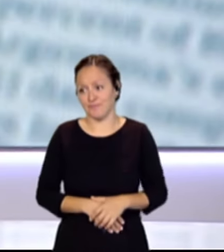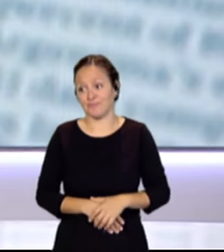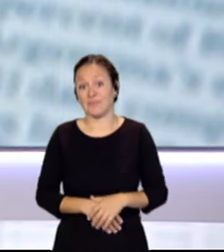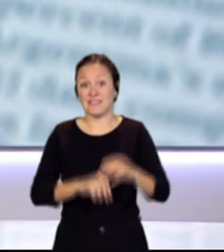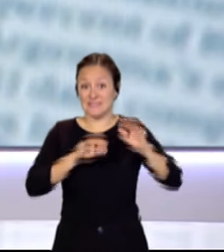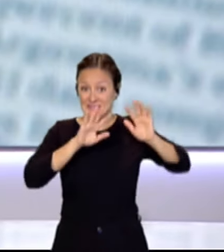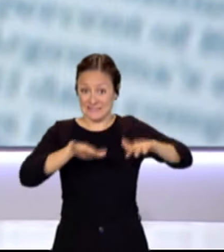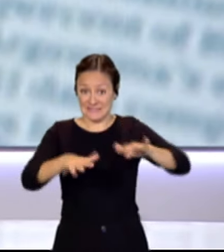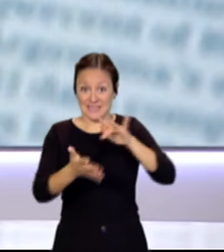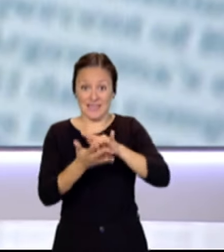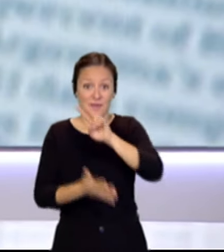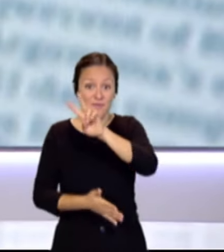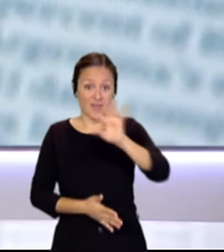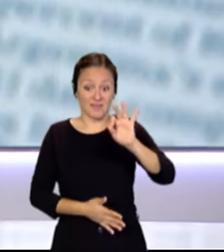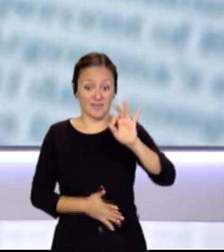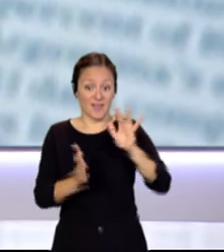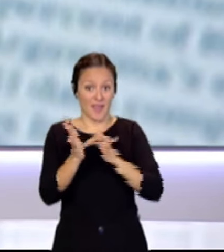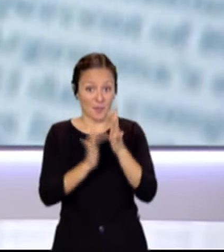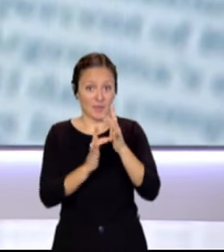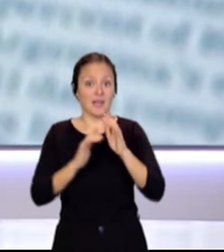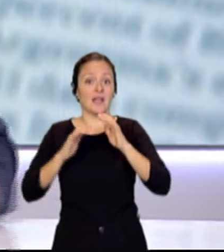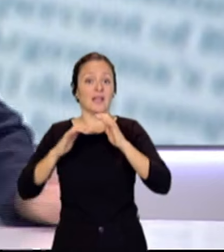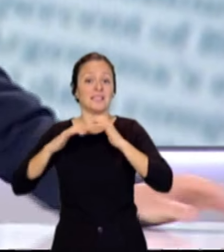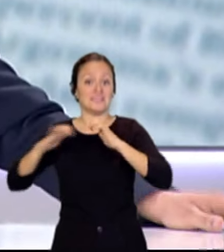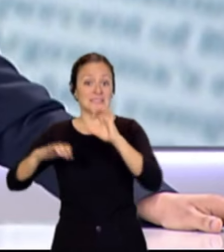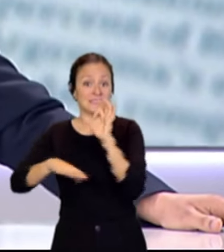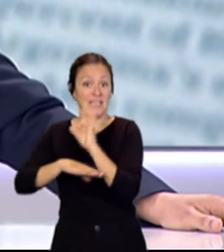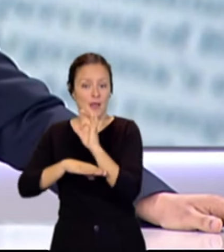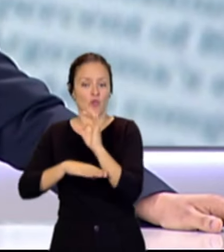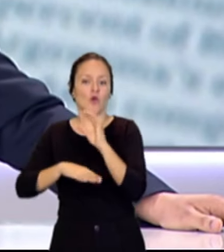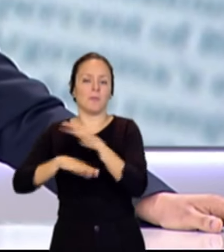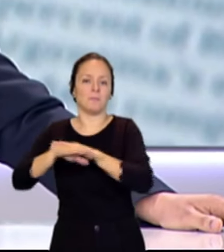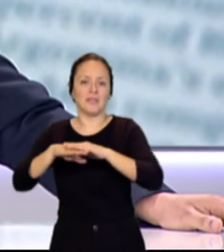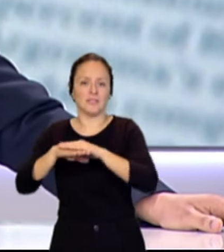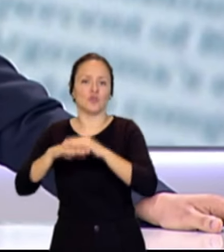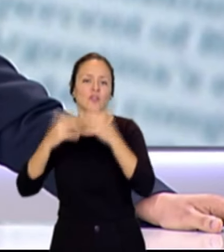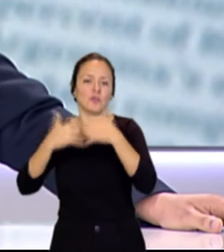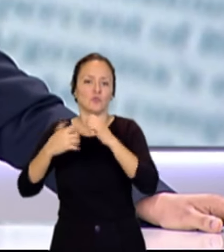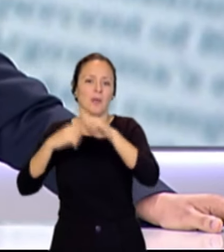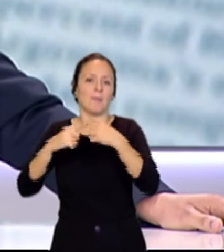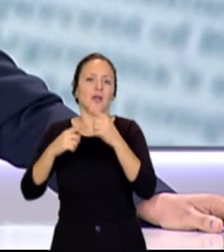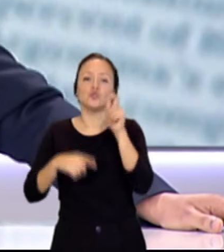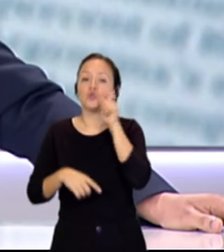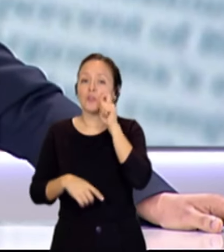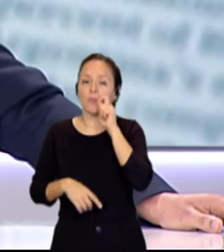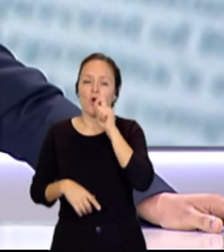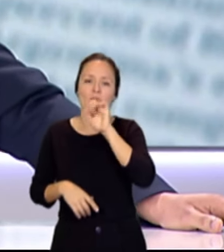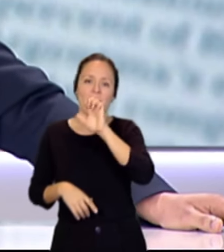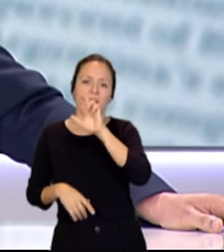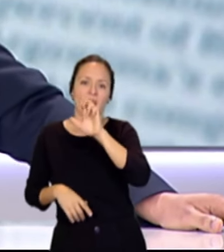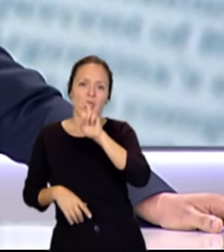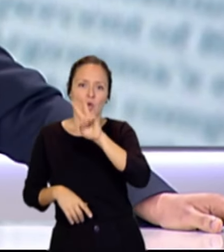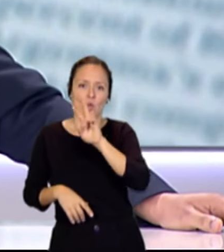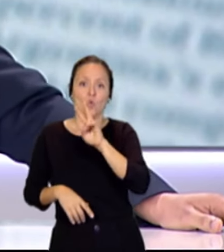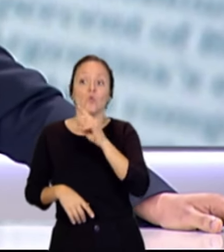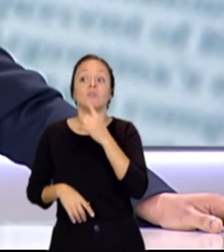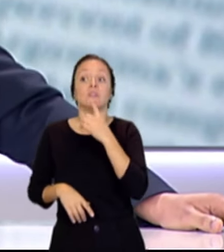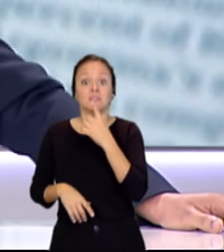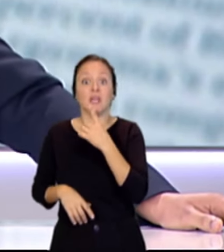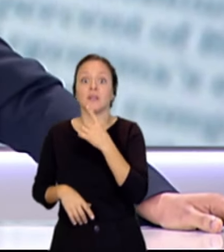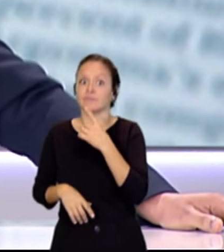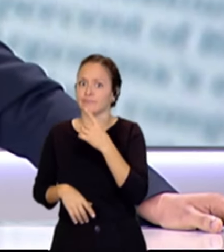20 de abril también se ha pronunciado en el senado el ministro de industria y turismo Jordi u que ha llamado a tomarse en serio dice el mensaje de